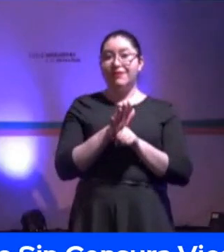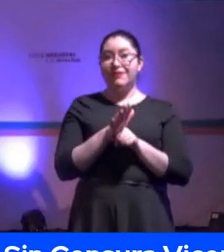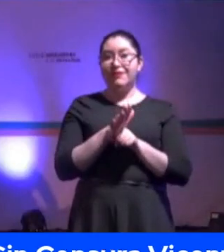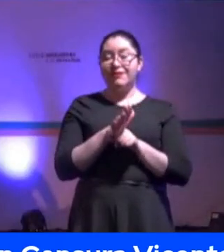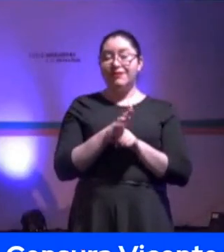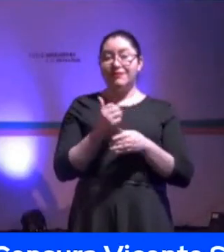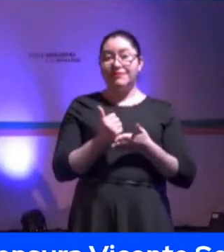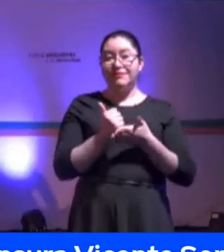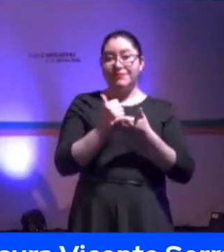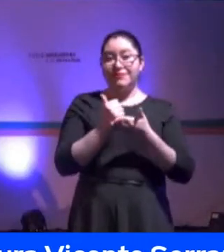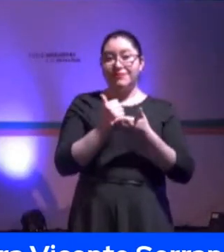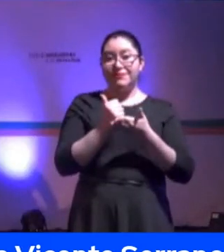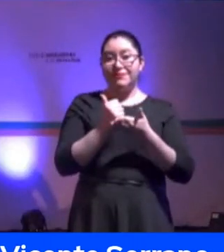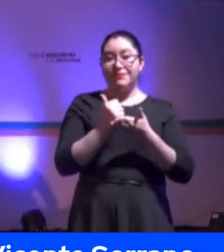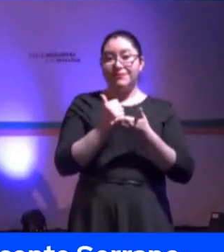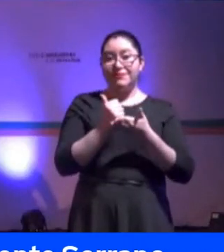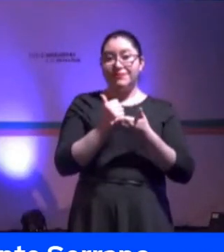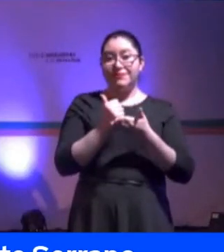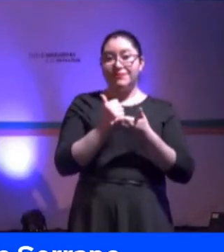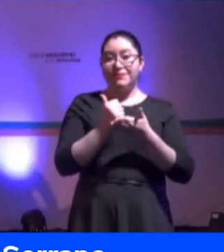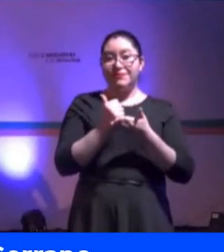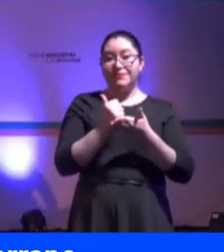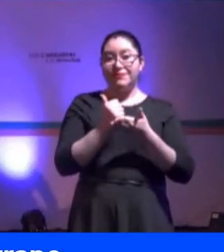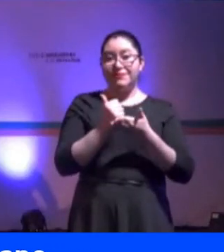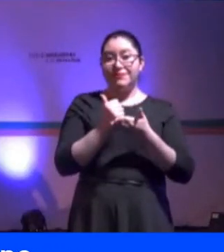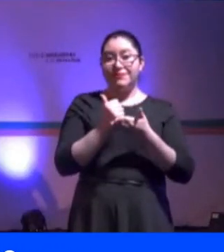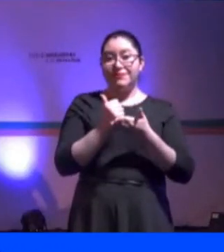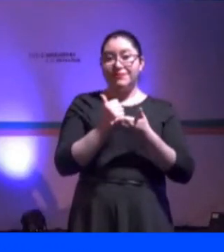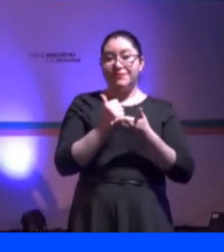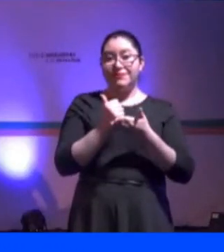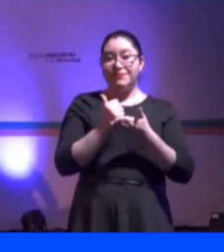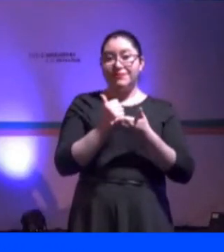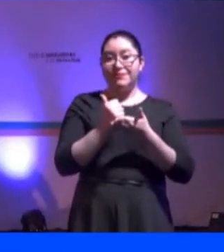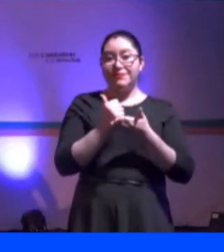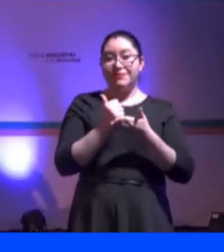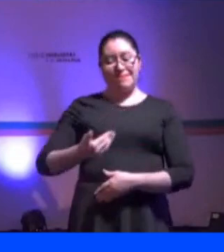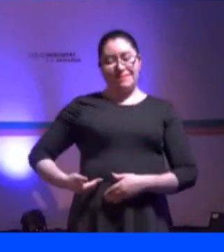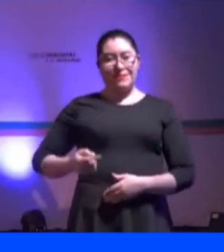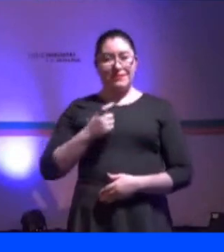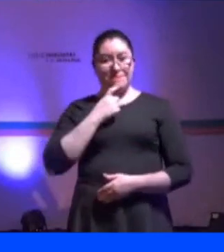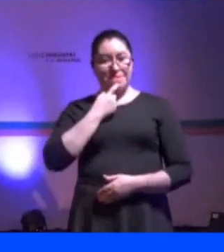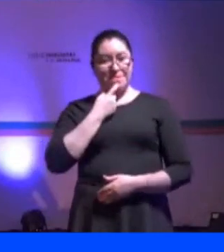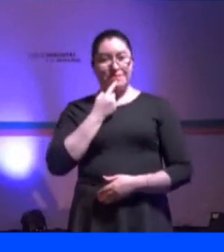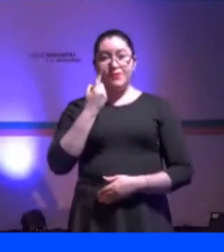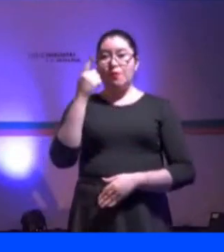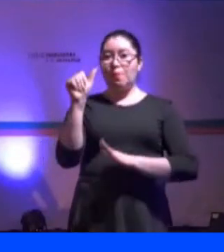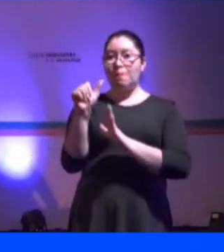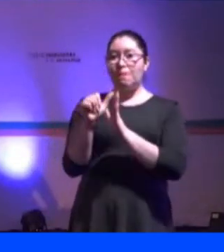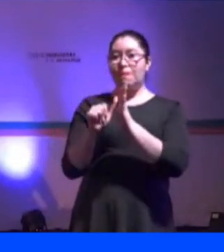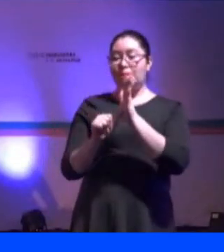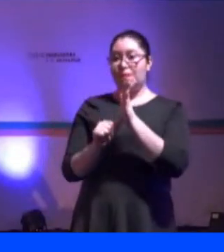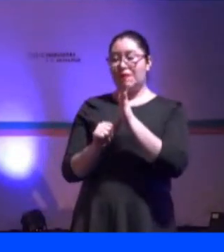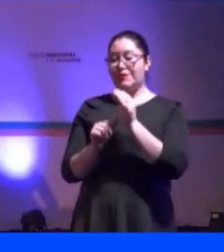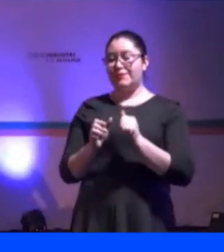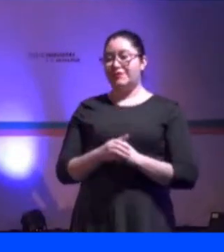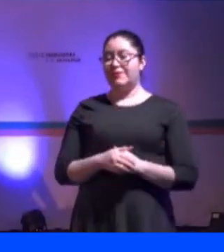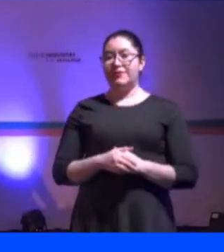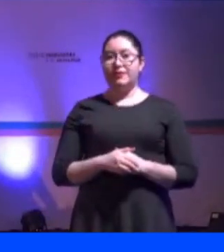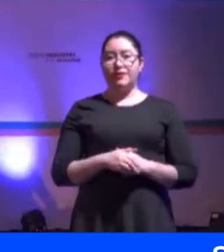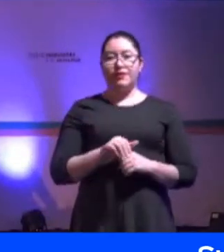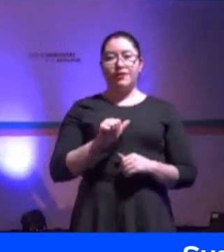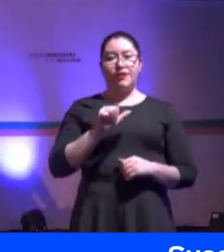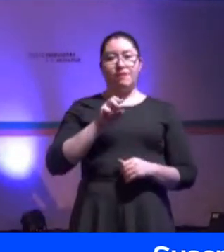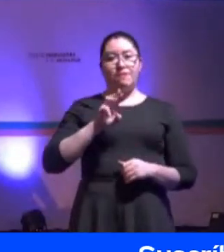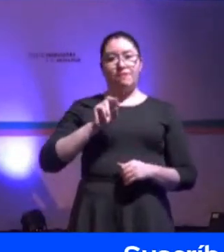como la conferencia matutina del presidente López Obrador. Hace un mes llega nuestro querido Amir Ibrahim a